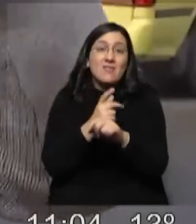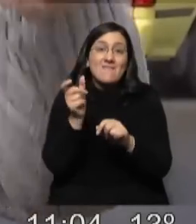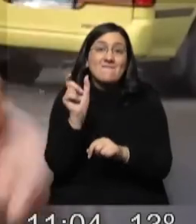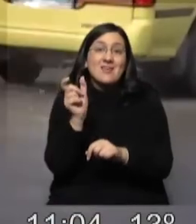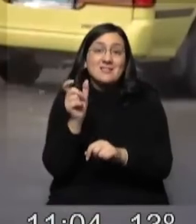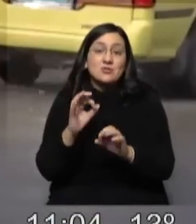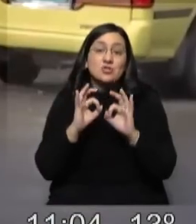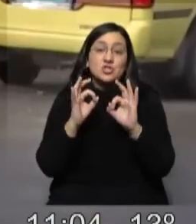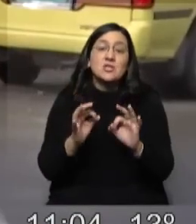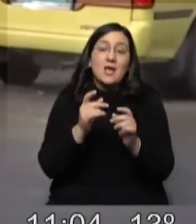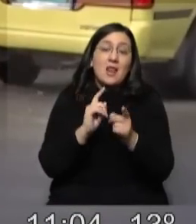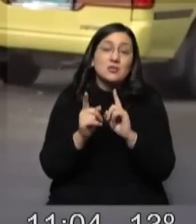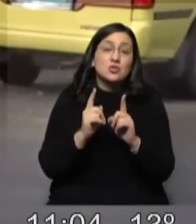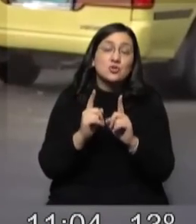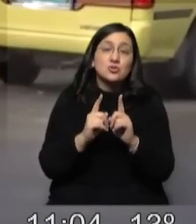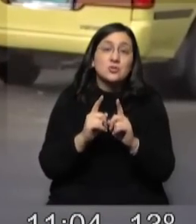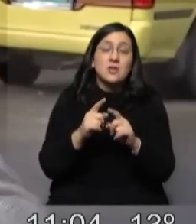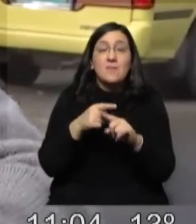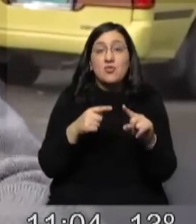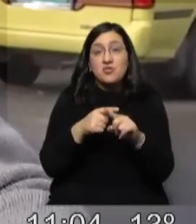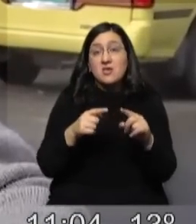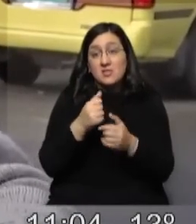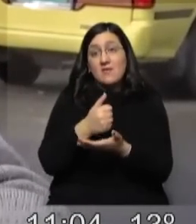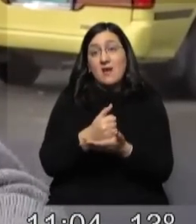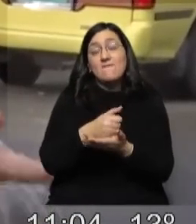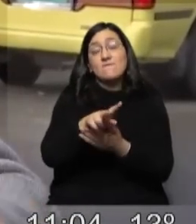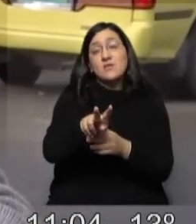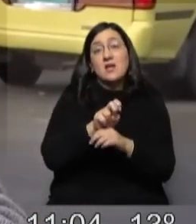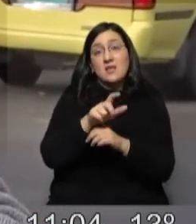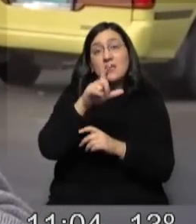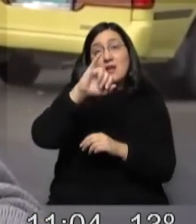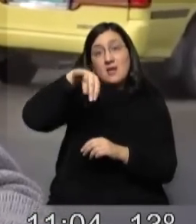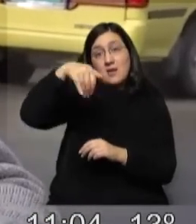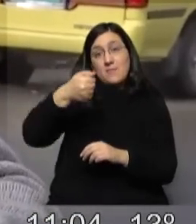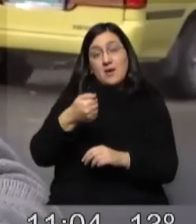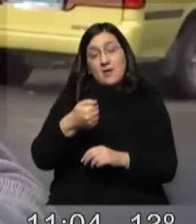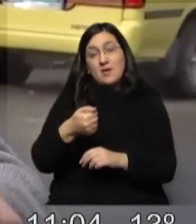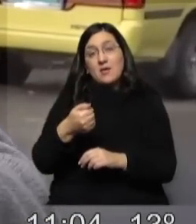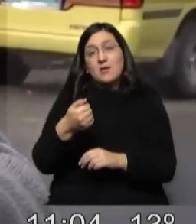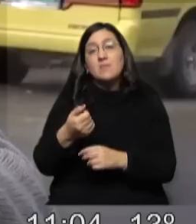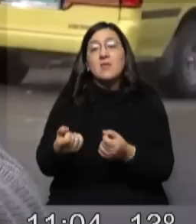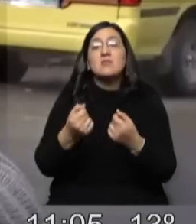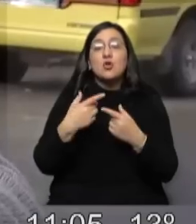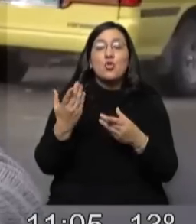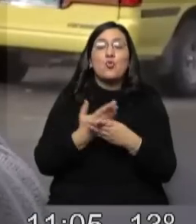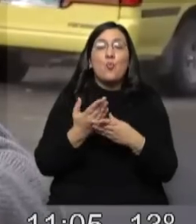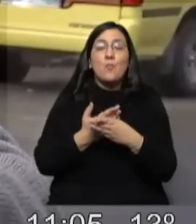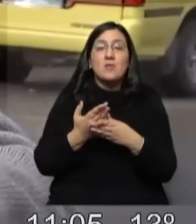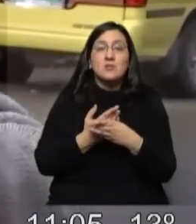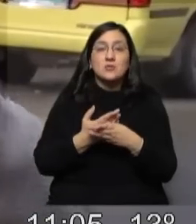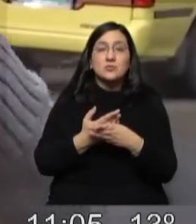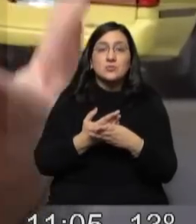11 y allá al mediodía estaba en la Fiscalía de Lima, donde pude obtener estos documentos, donde pude obtener los documentos